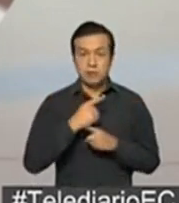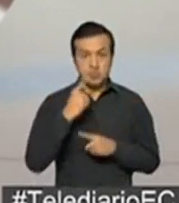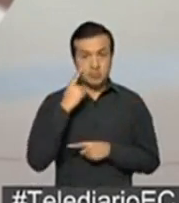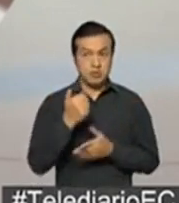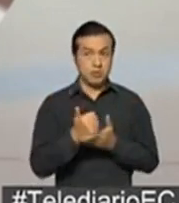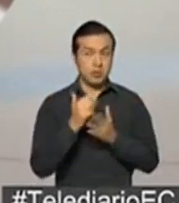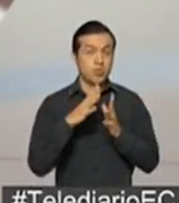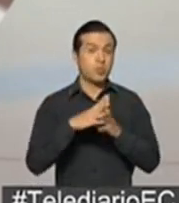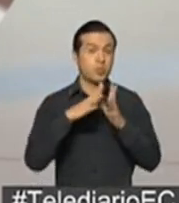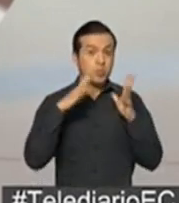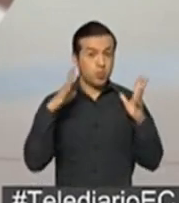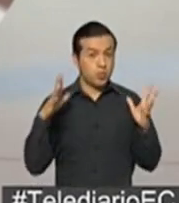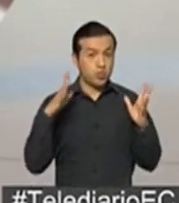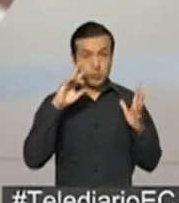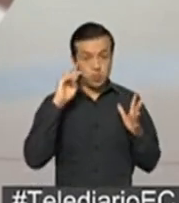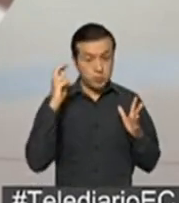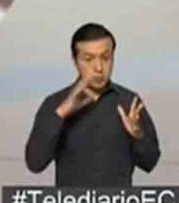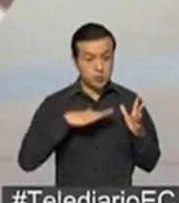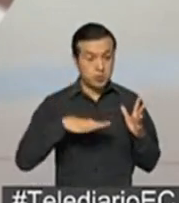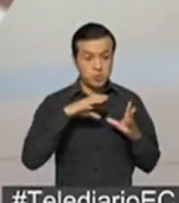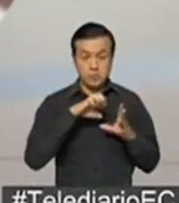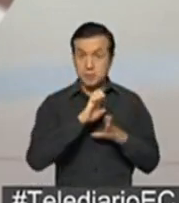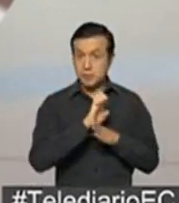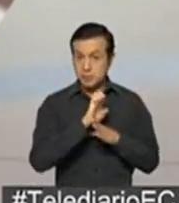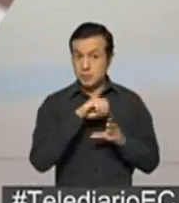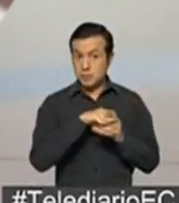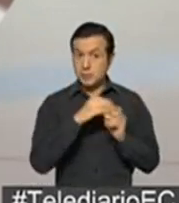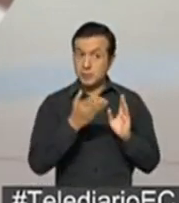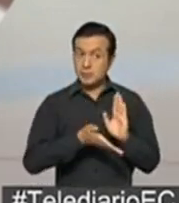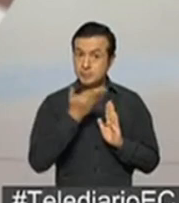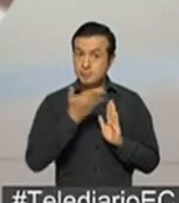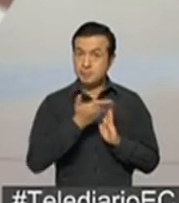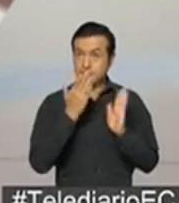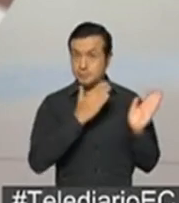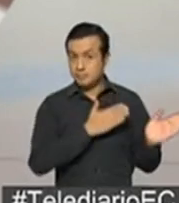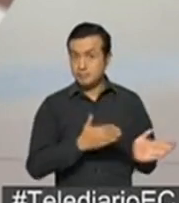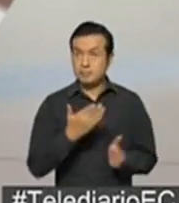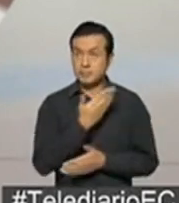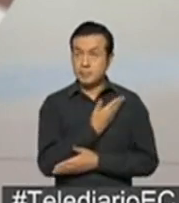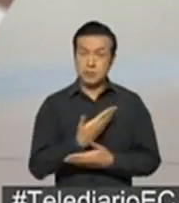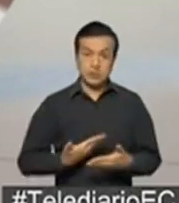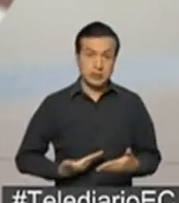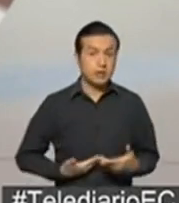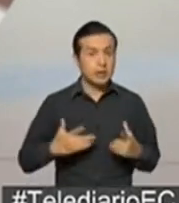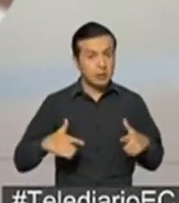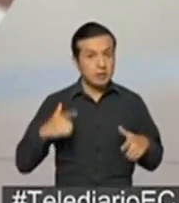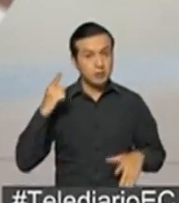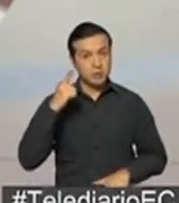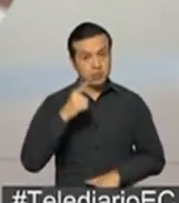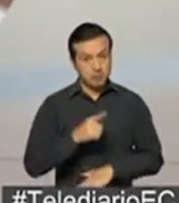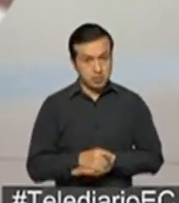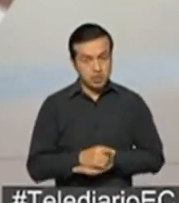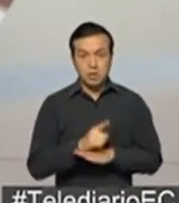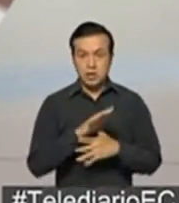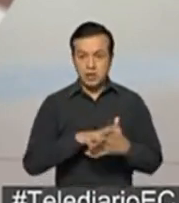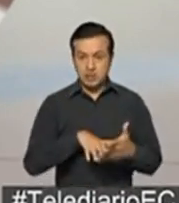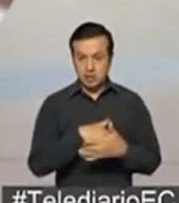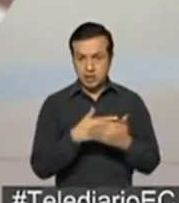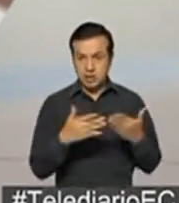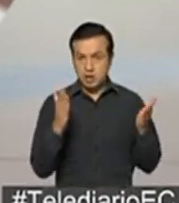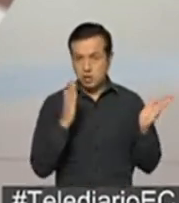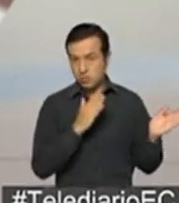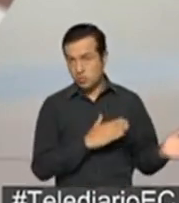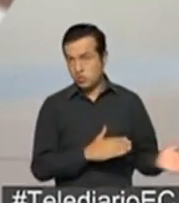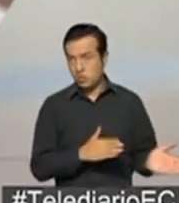ayudado muchísimo, la verdad, que el turismo interno se ha desarrollado y el hecho de que nuestro presidente Lenín Moreno haya decretado ese calendario de